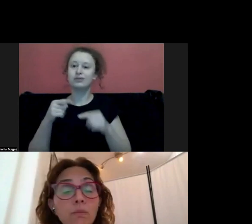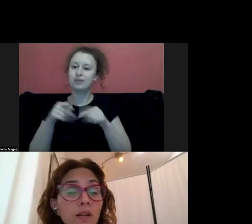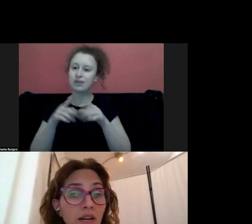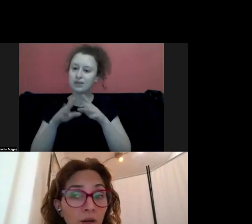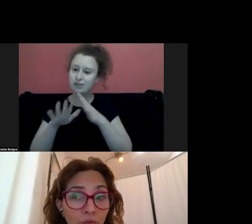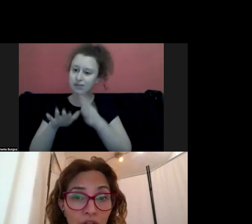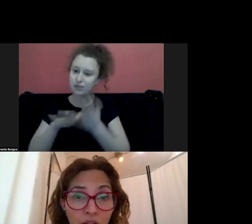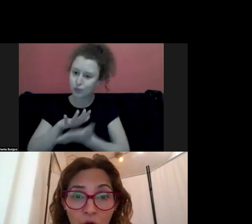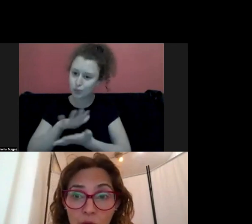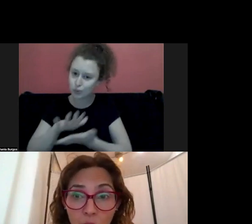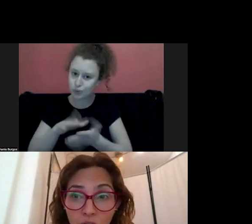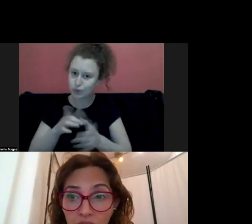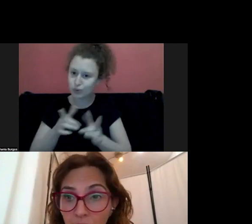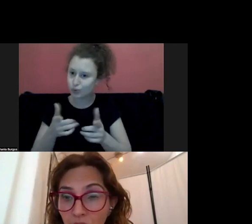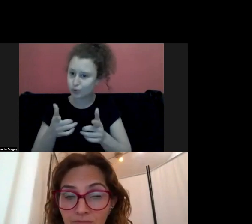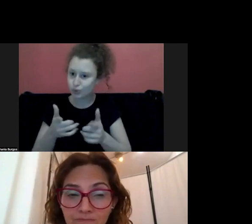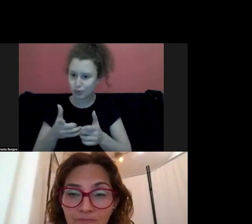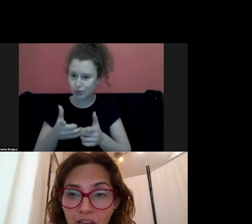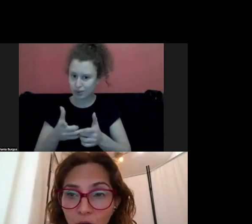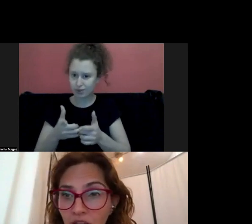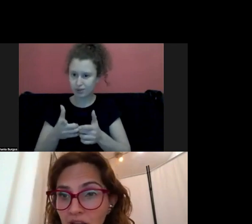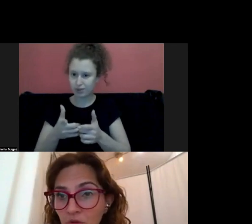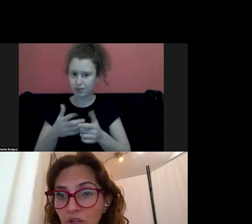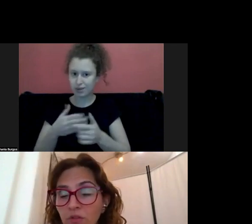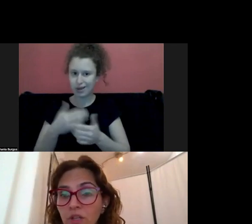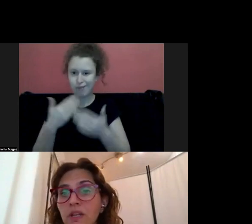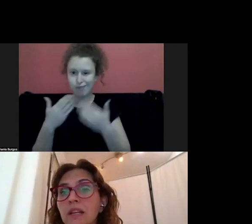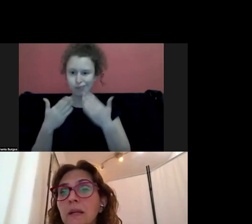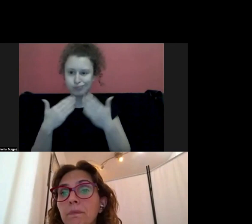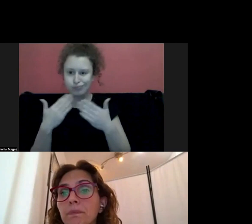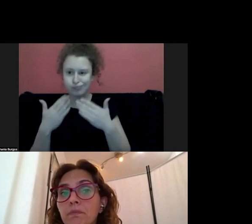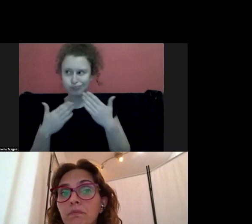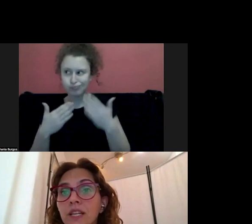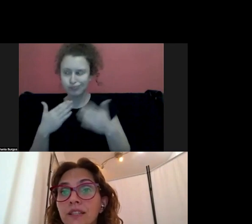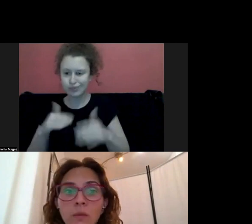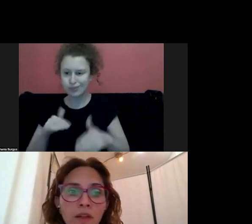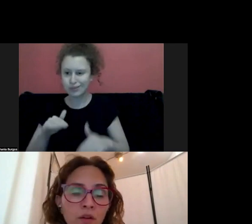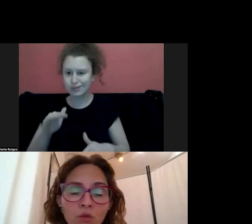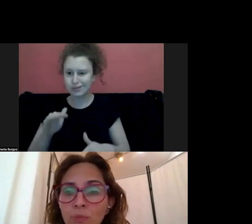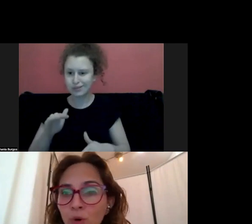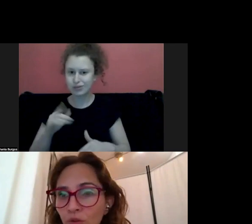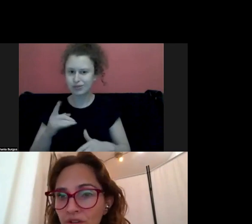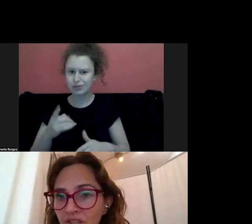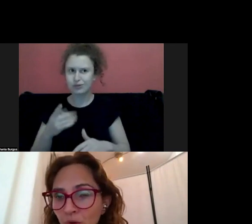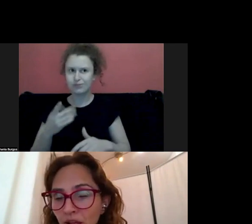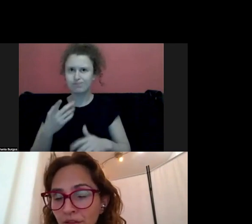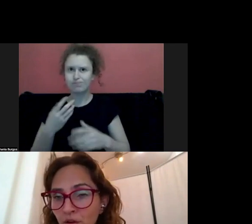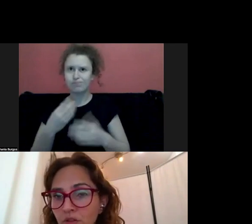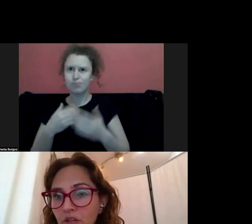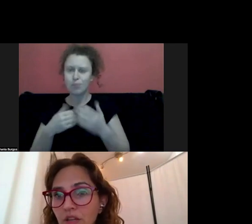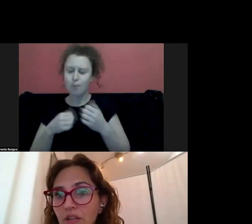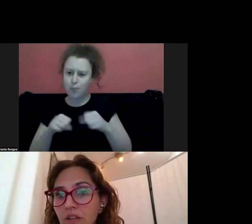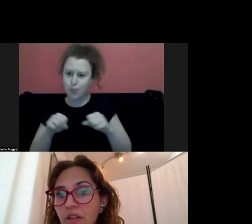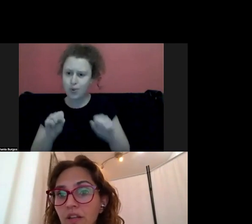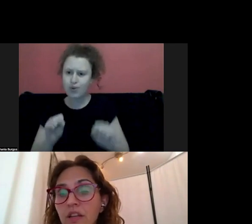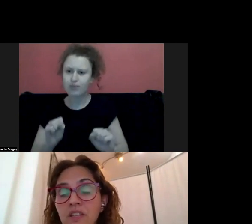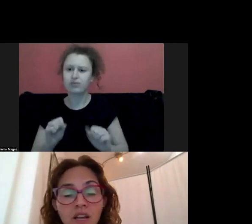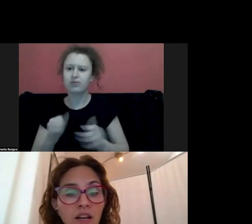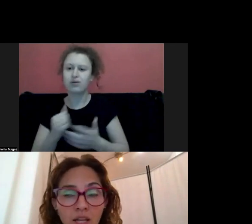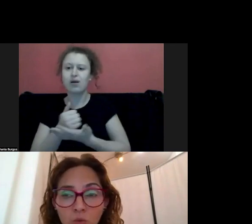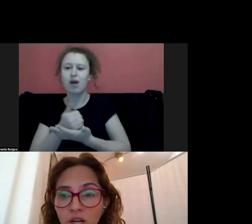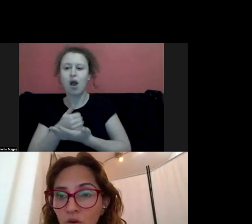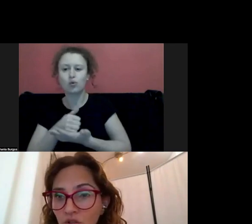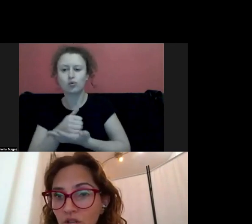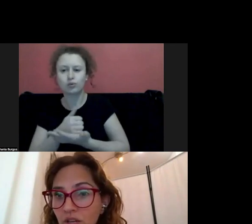puede implicar un desarrollo madurativo que no sabemos de dónde viene y tal vez con un poco de estimulación